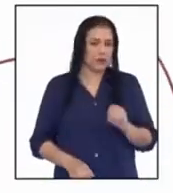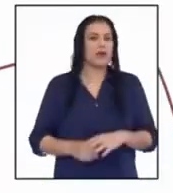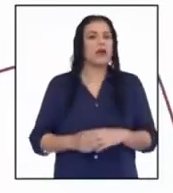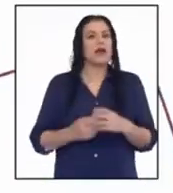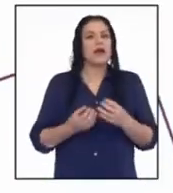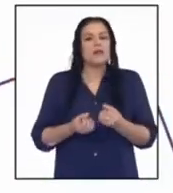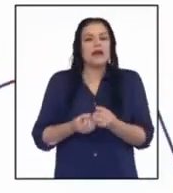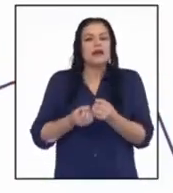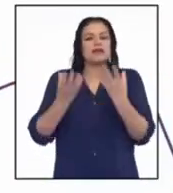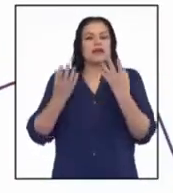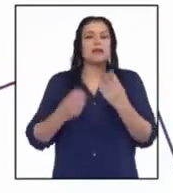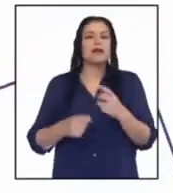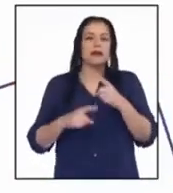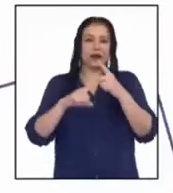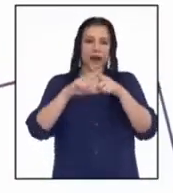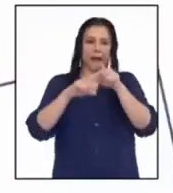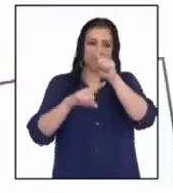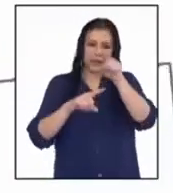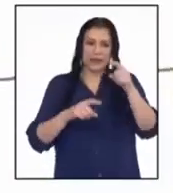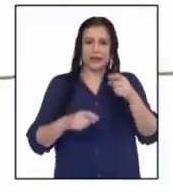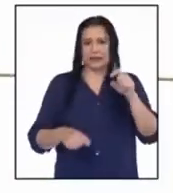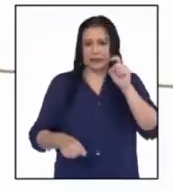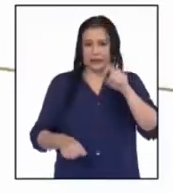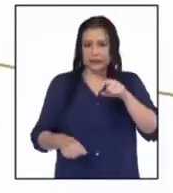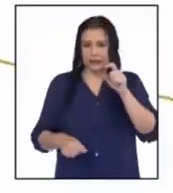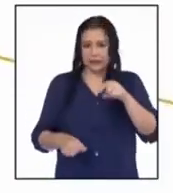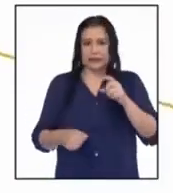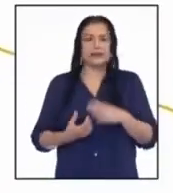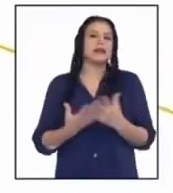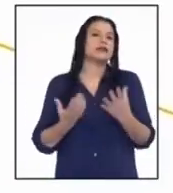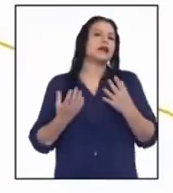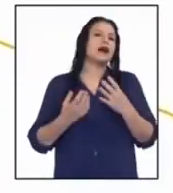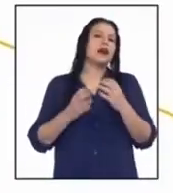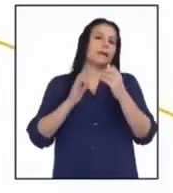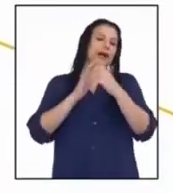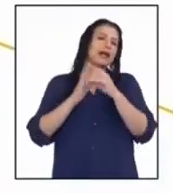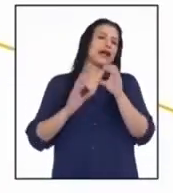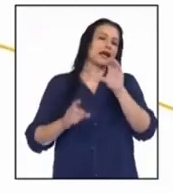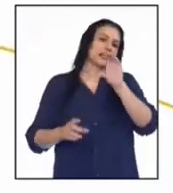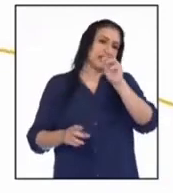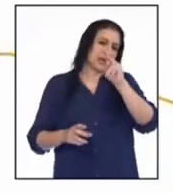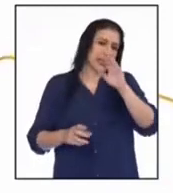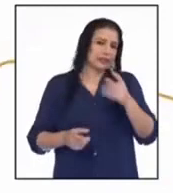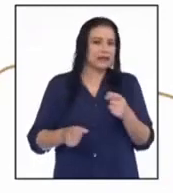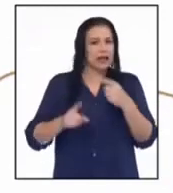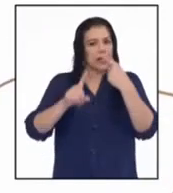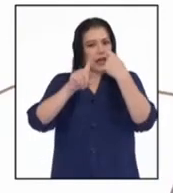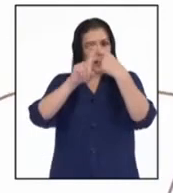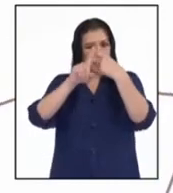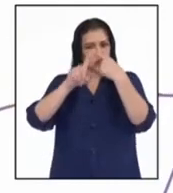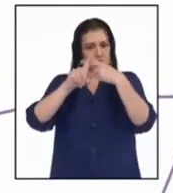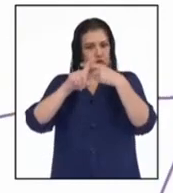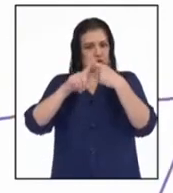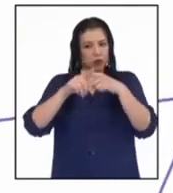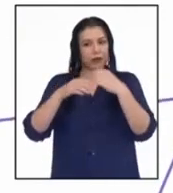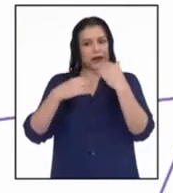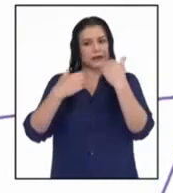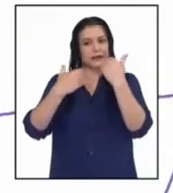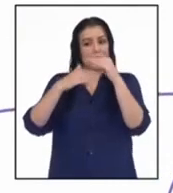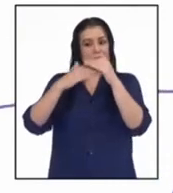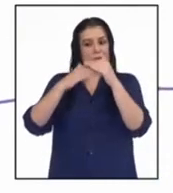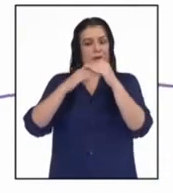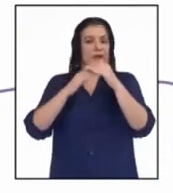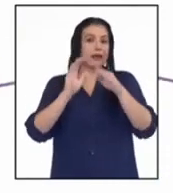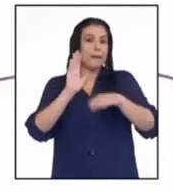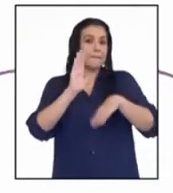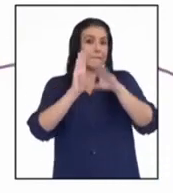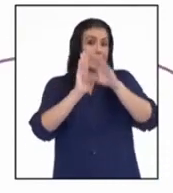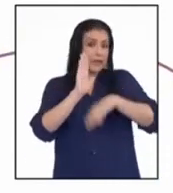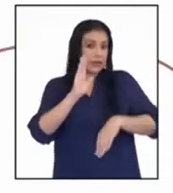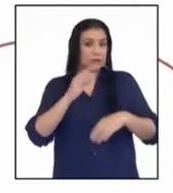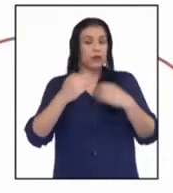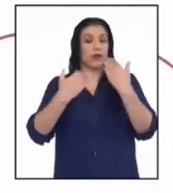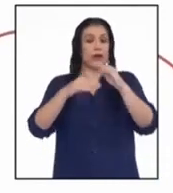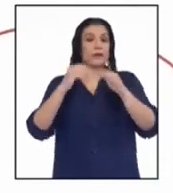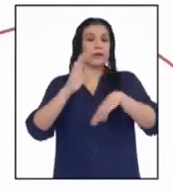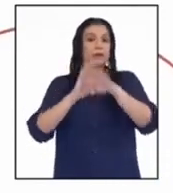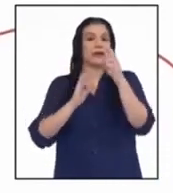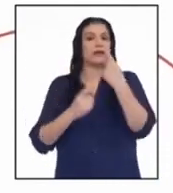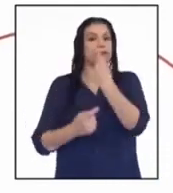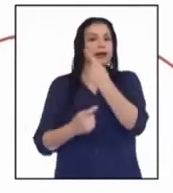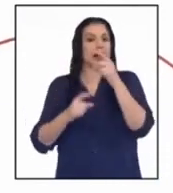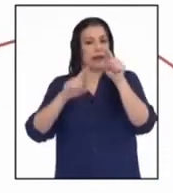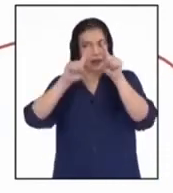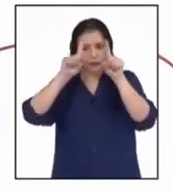el cálculo de la media aritmética se requieren las marcas de clase, que son las semisumas del límite mínimo y del límite máximo de cada